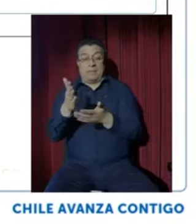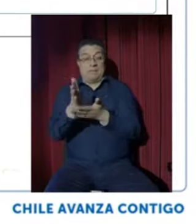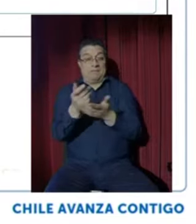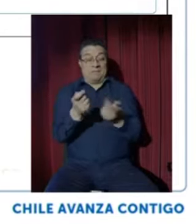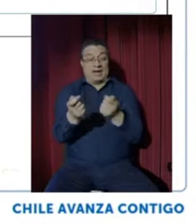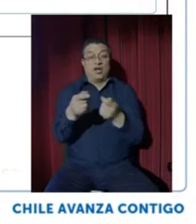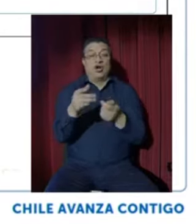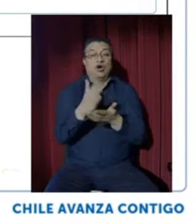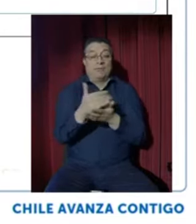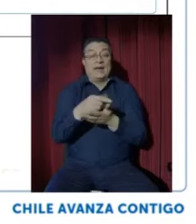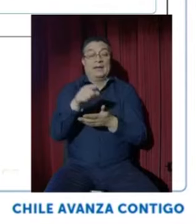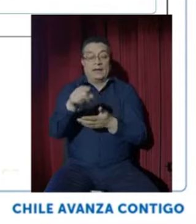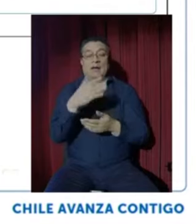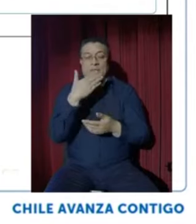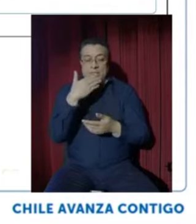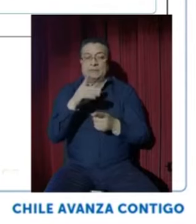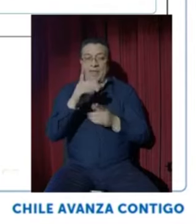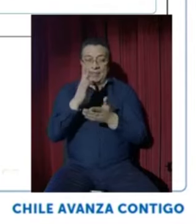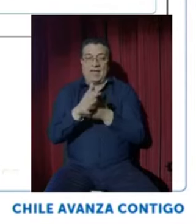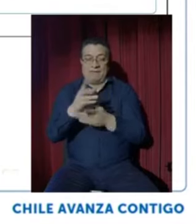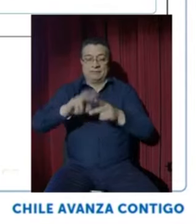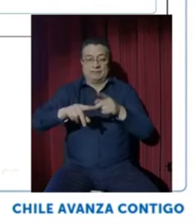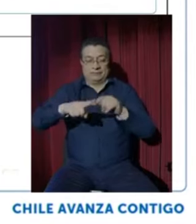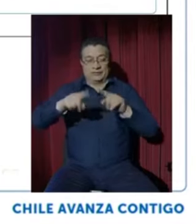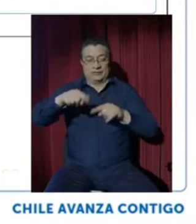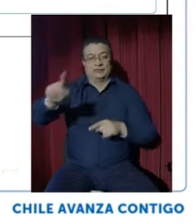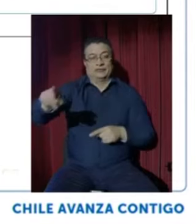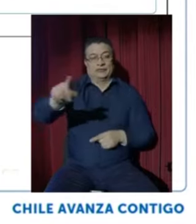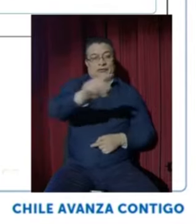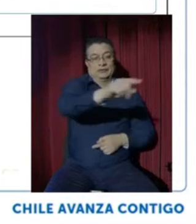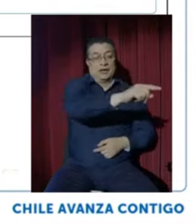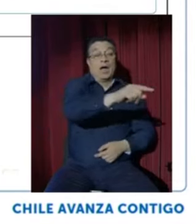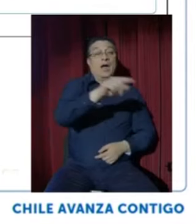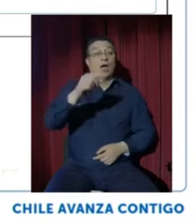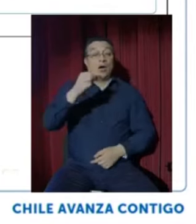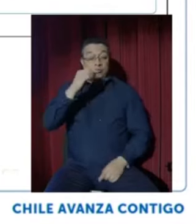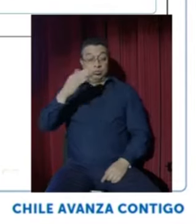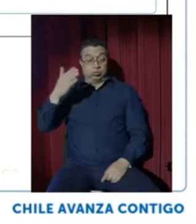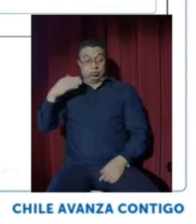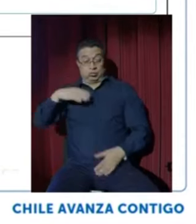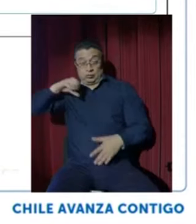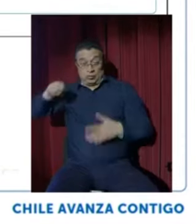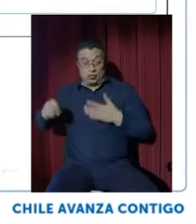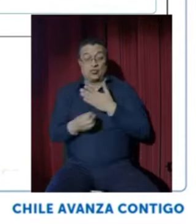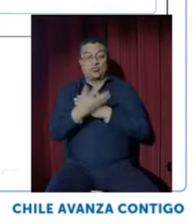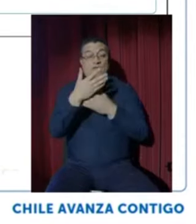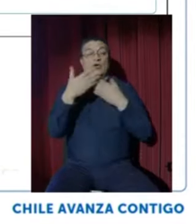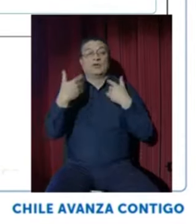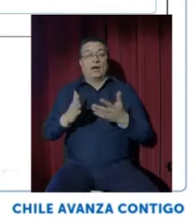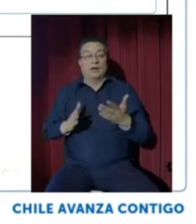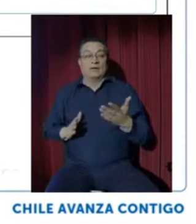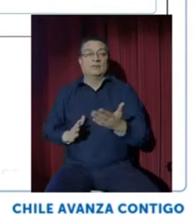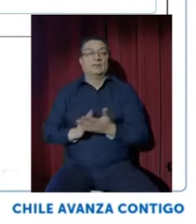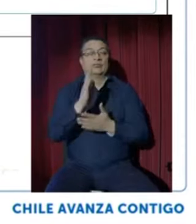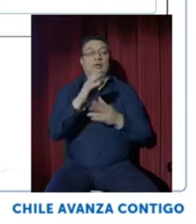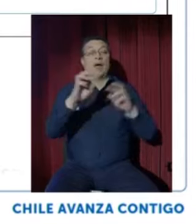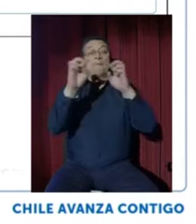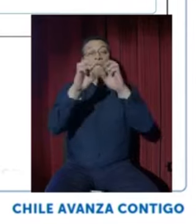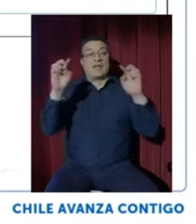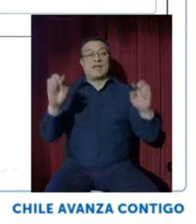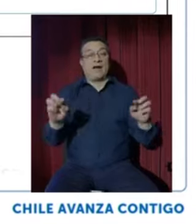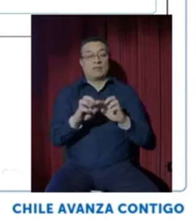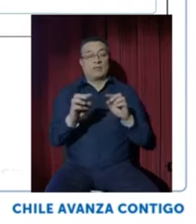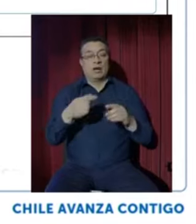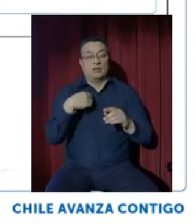gestión de estos territorios y hace muy poco eh se actualizó y también se lanzó una plataforma